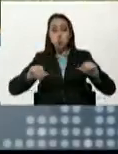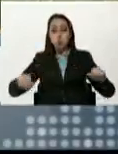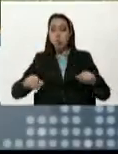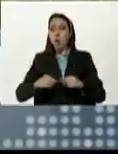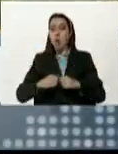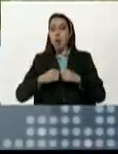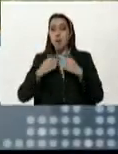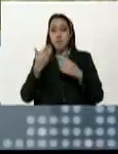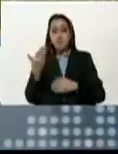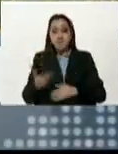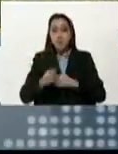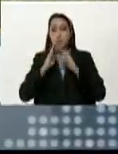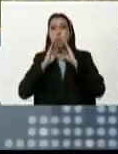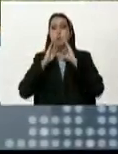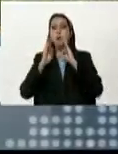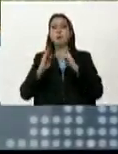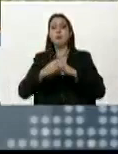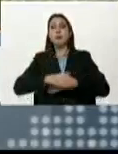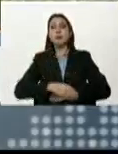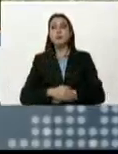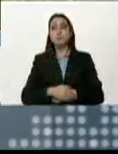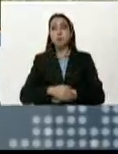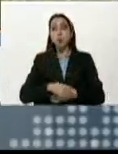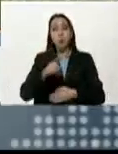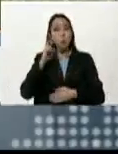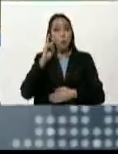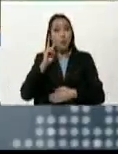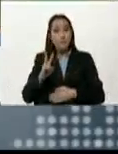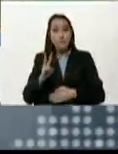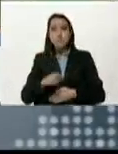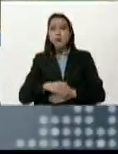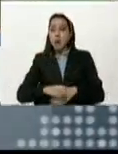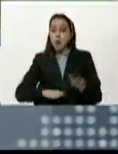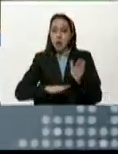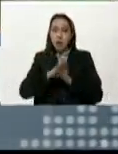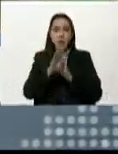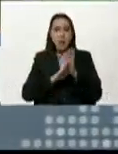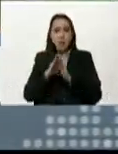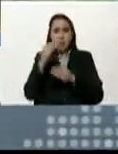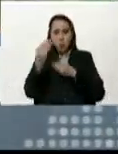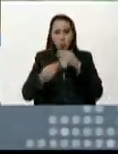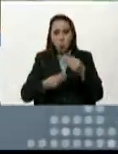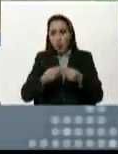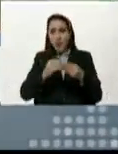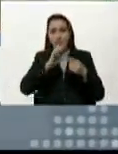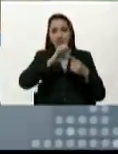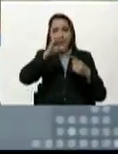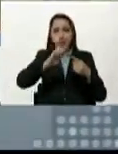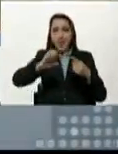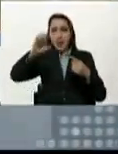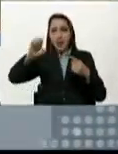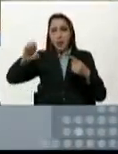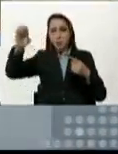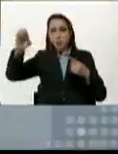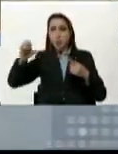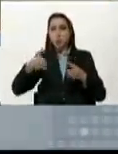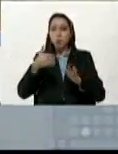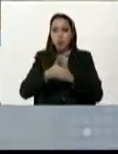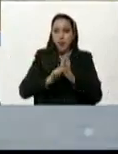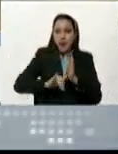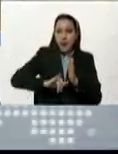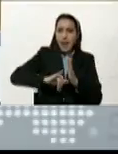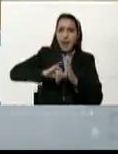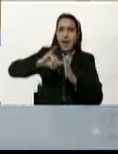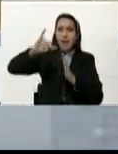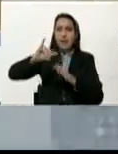tierra bendita si ustedes vieran el crecimiento la curva del crecimiento de la producción